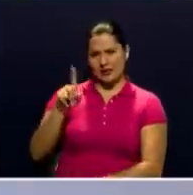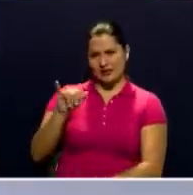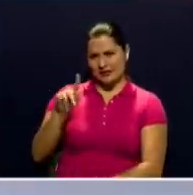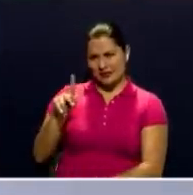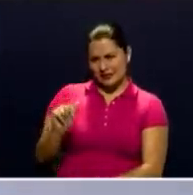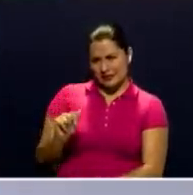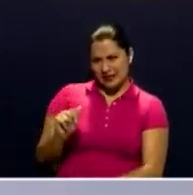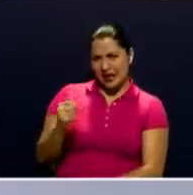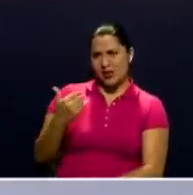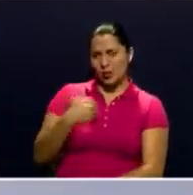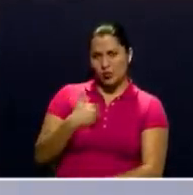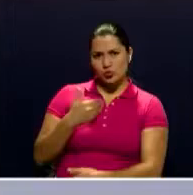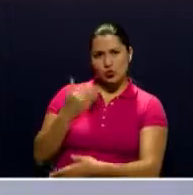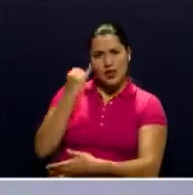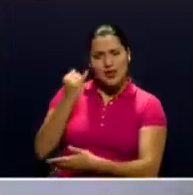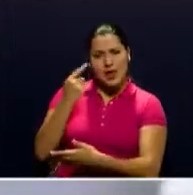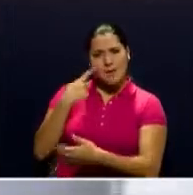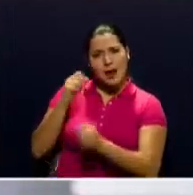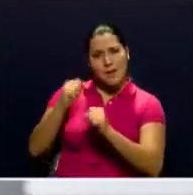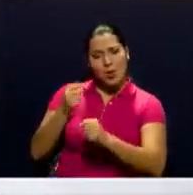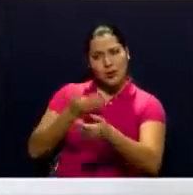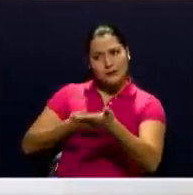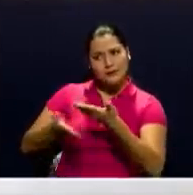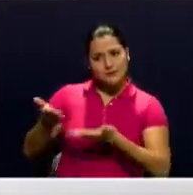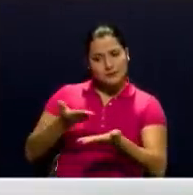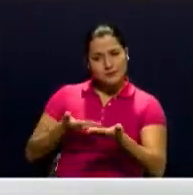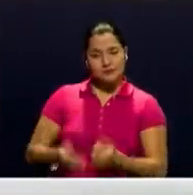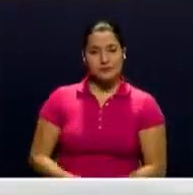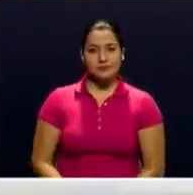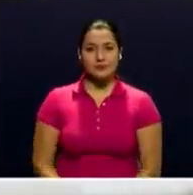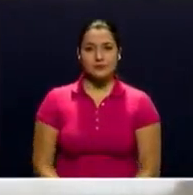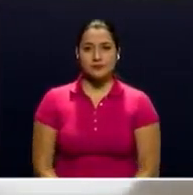habíamos compartido para poder establecer la agenda.